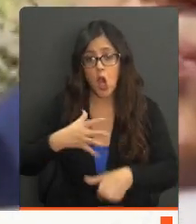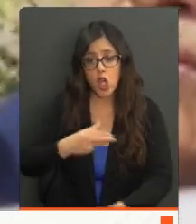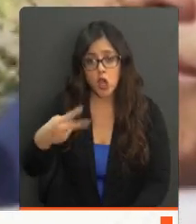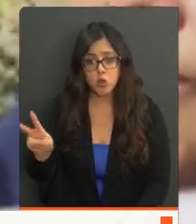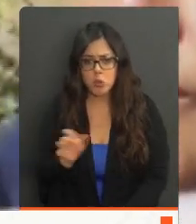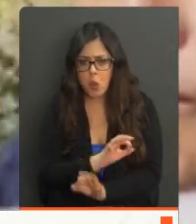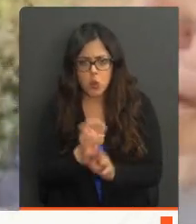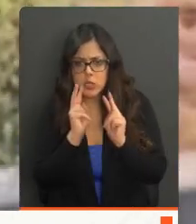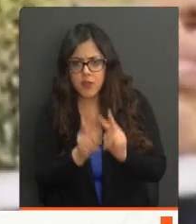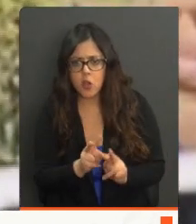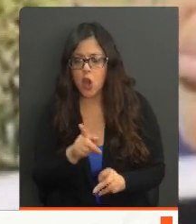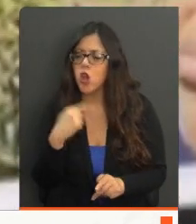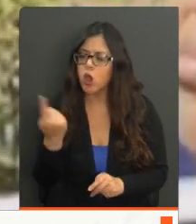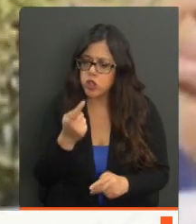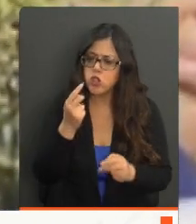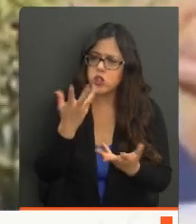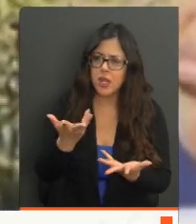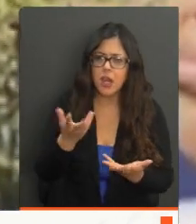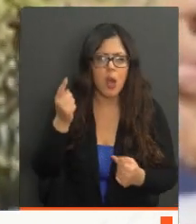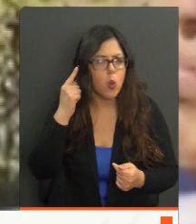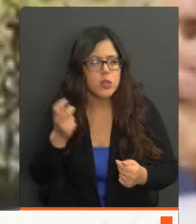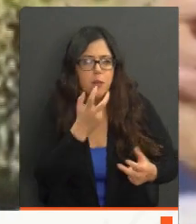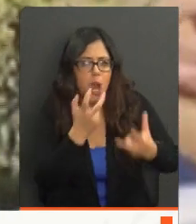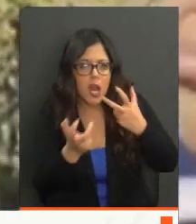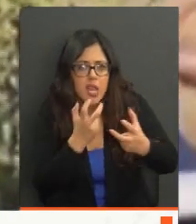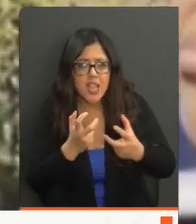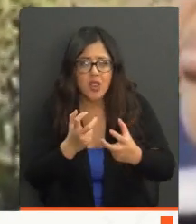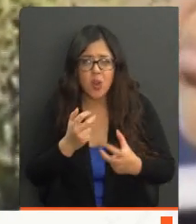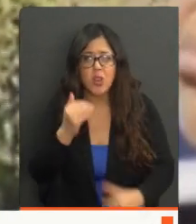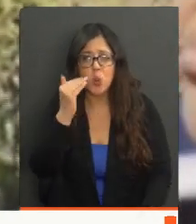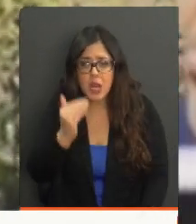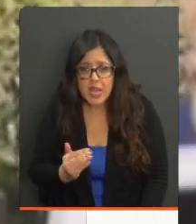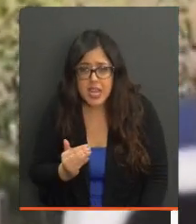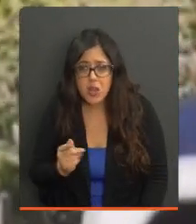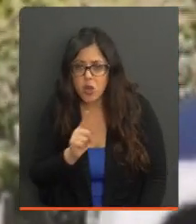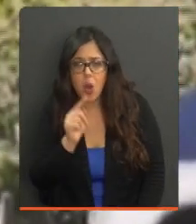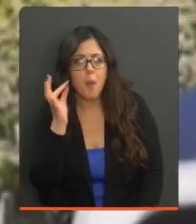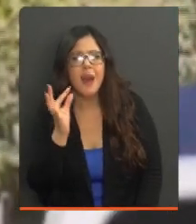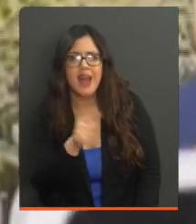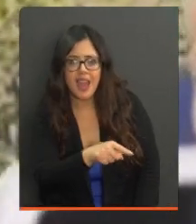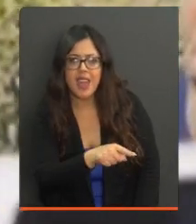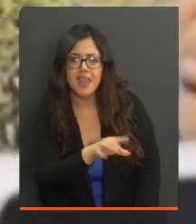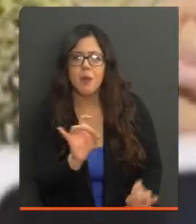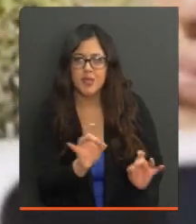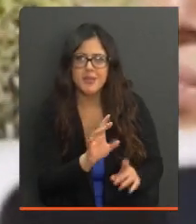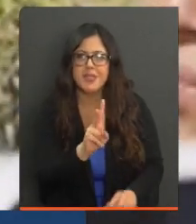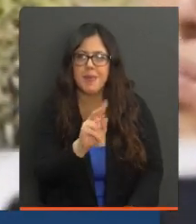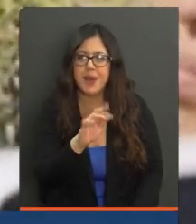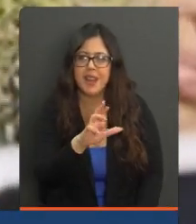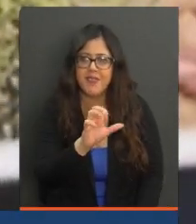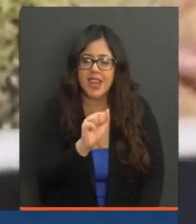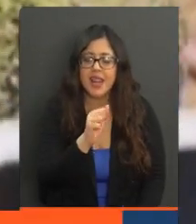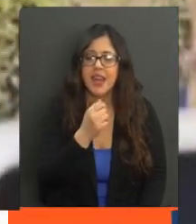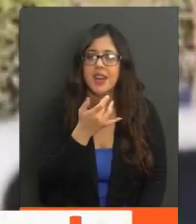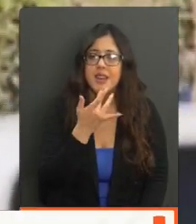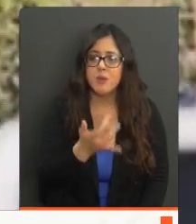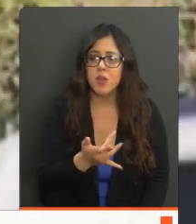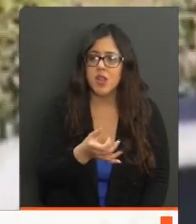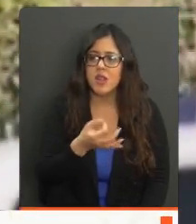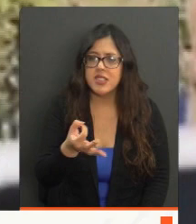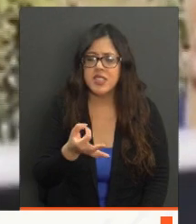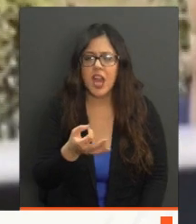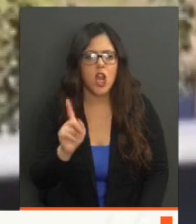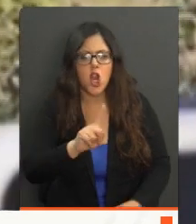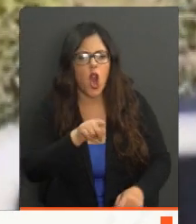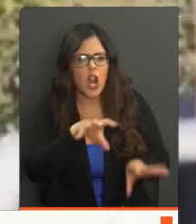siempre siempre lo son gritos para una niña son gritos para ella para bien al parecer porque decía siempre he dicho que no ponga las cosas